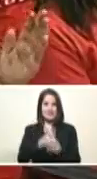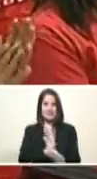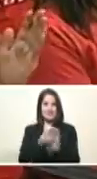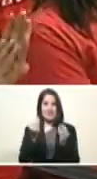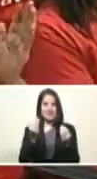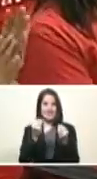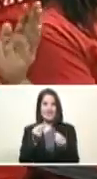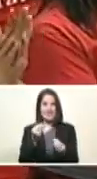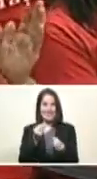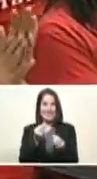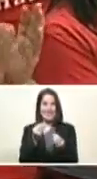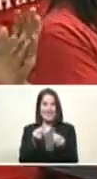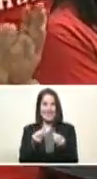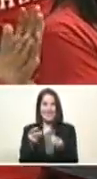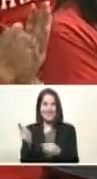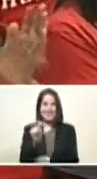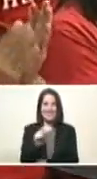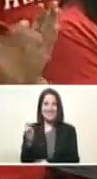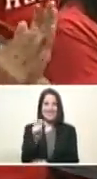Por ejemplo,